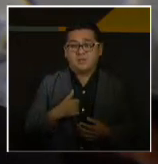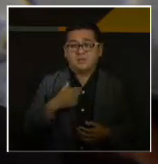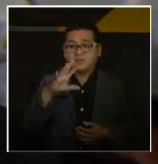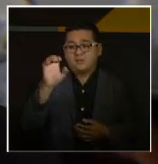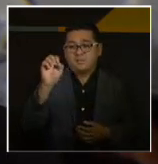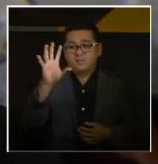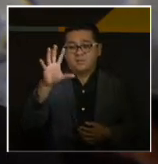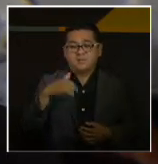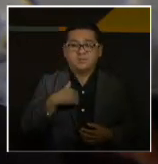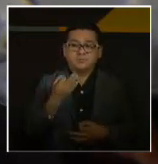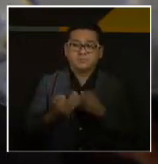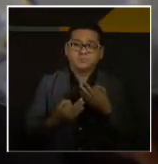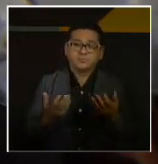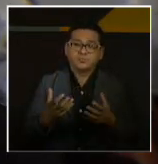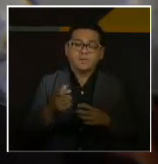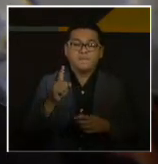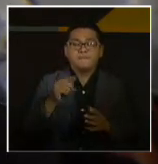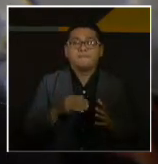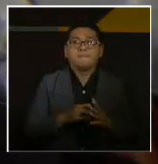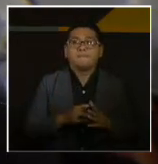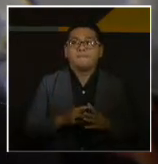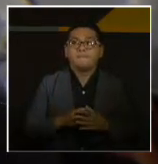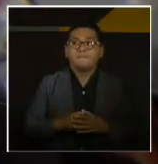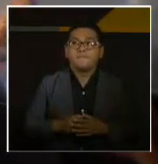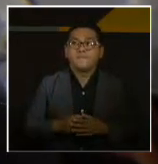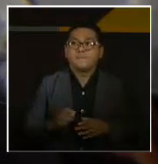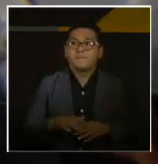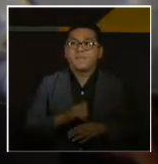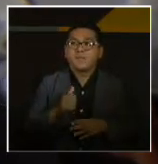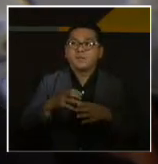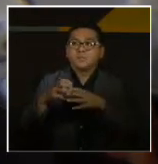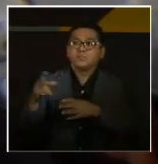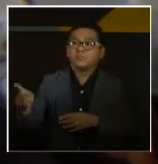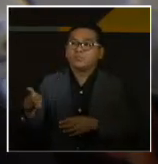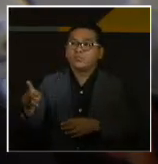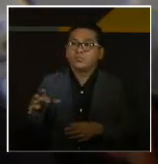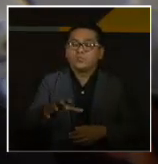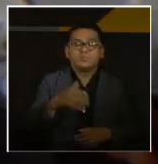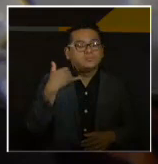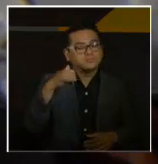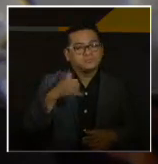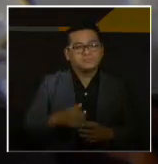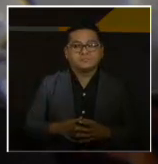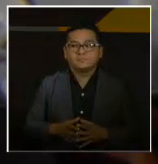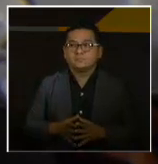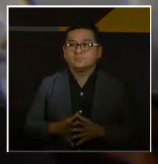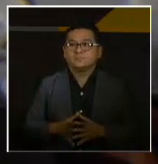resto de las casi 1,000 son de los demás municipios del estado.